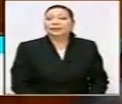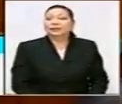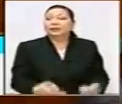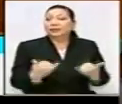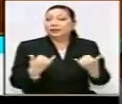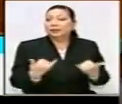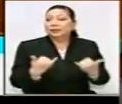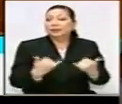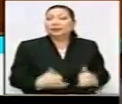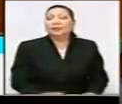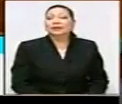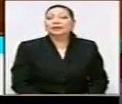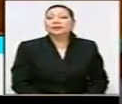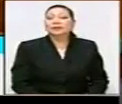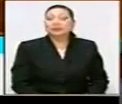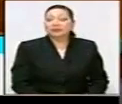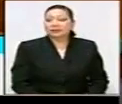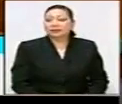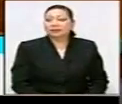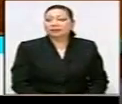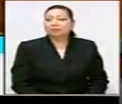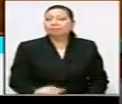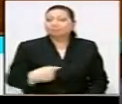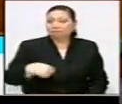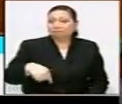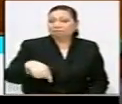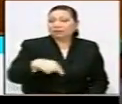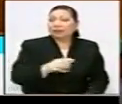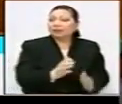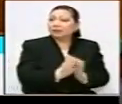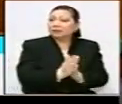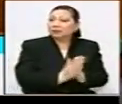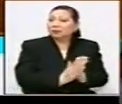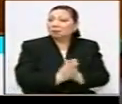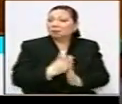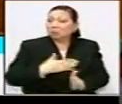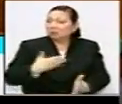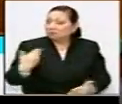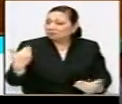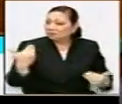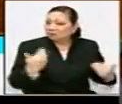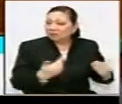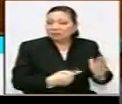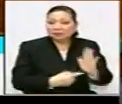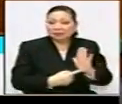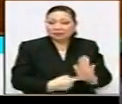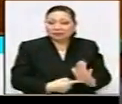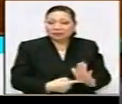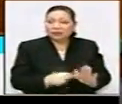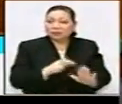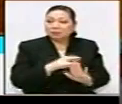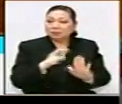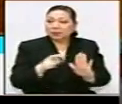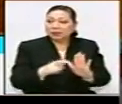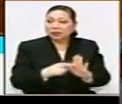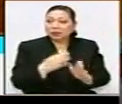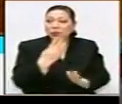ese ejercicio, nosotros y en el deseo de poder contribuir, hemos presentado el proyecto